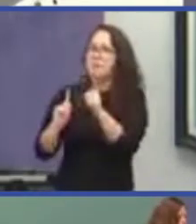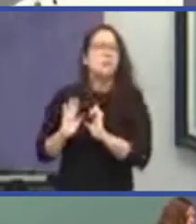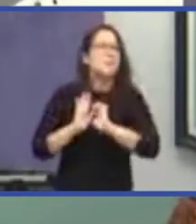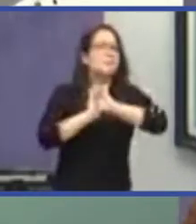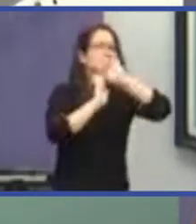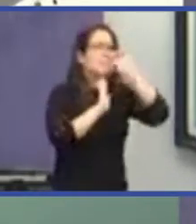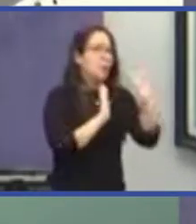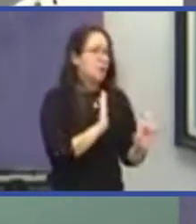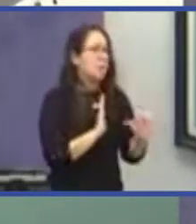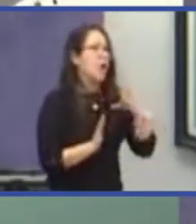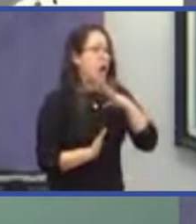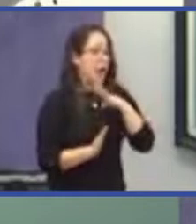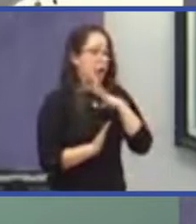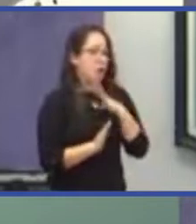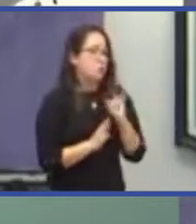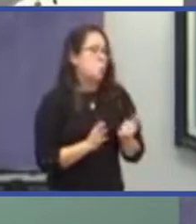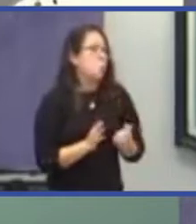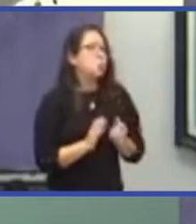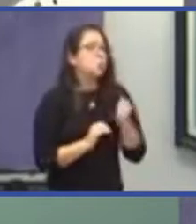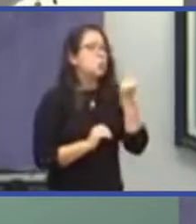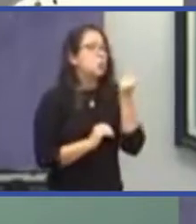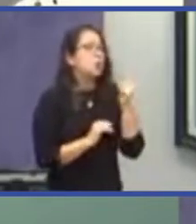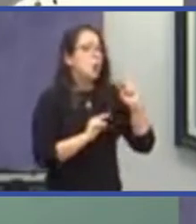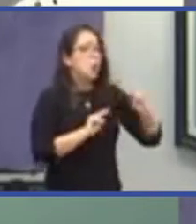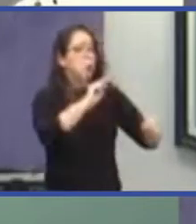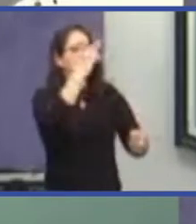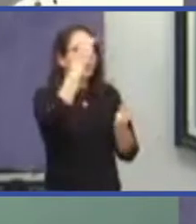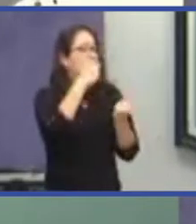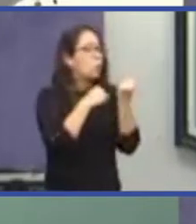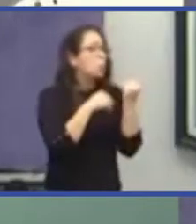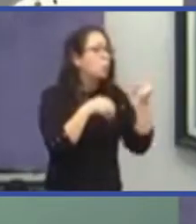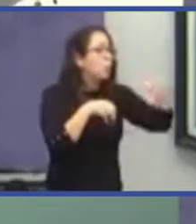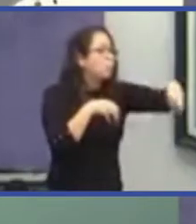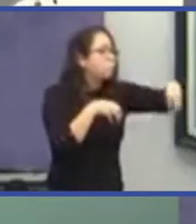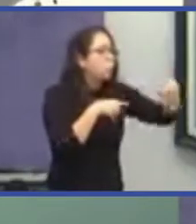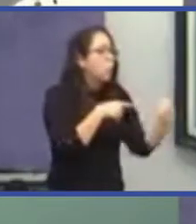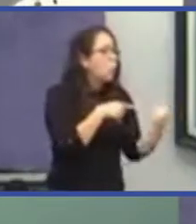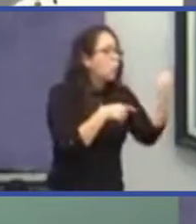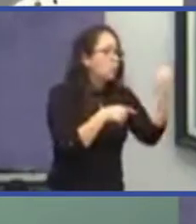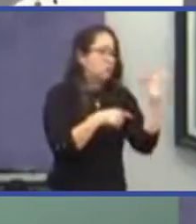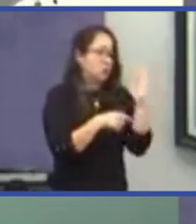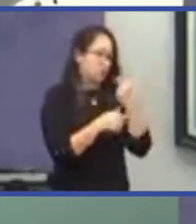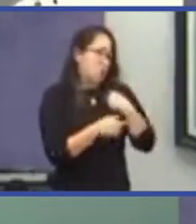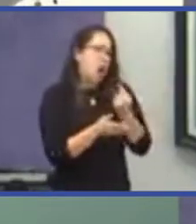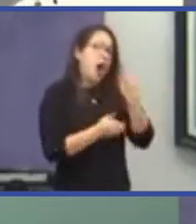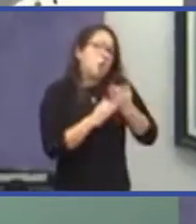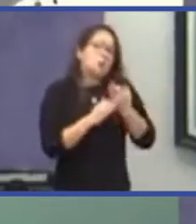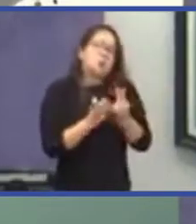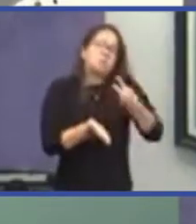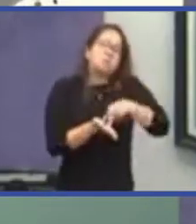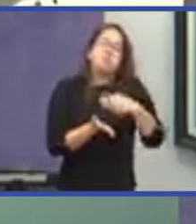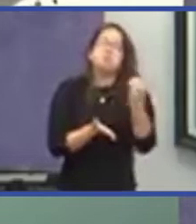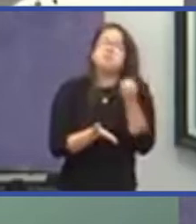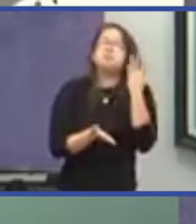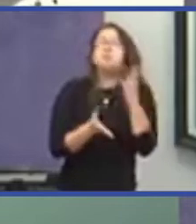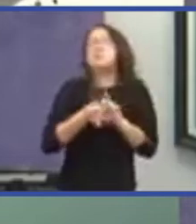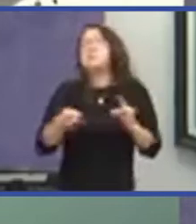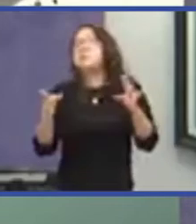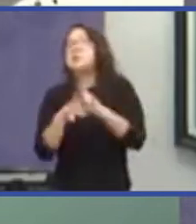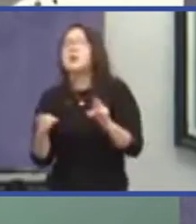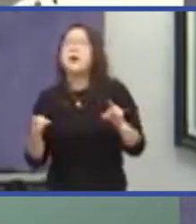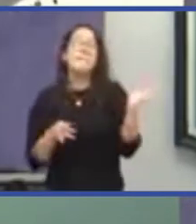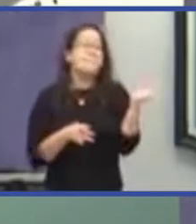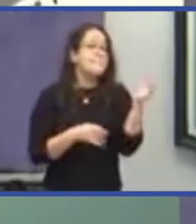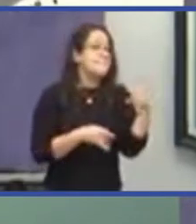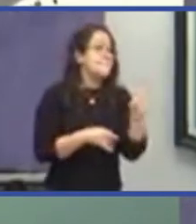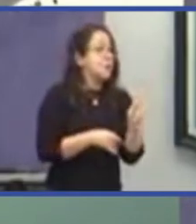multiverso, en un universo de este multiverso, podría estar dando esta plática, pero en otro universo del multiverso